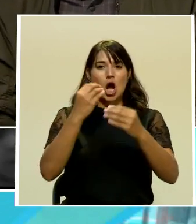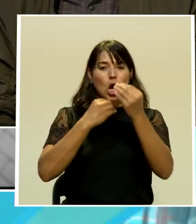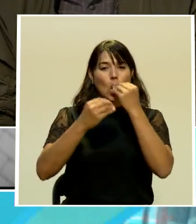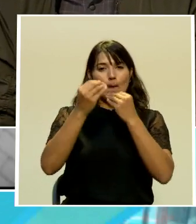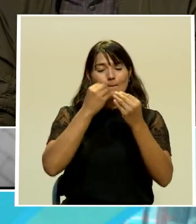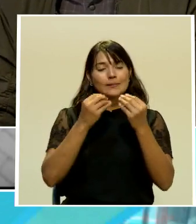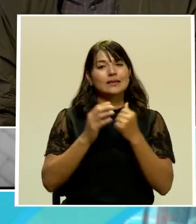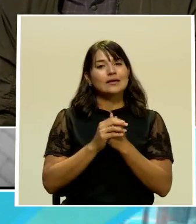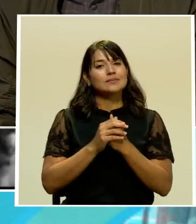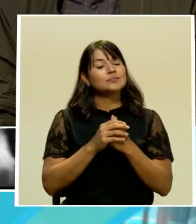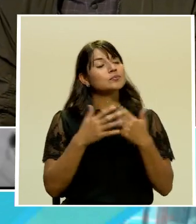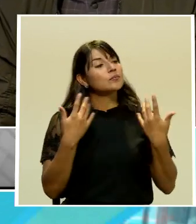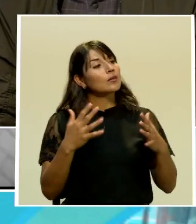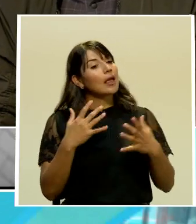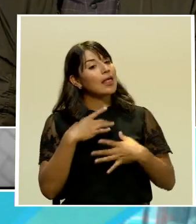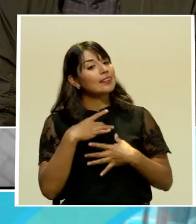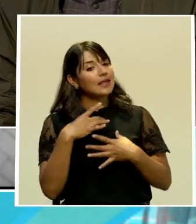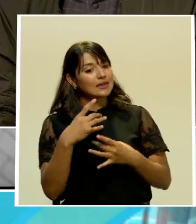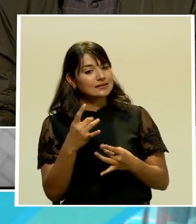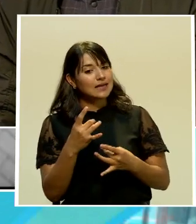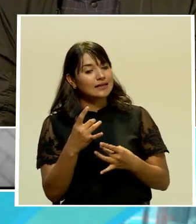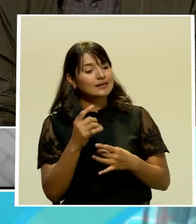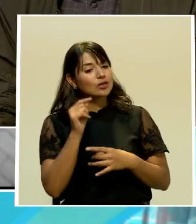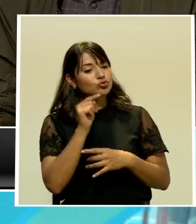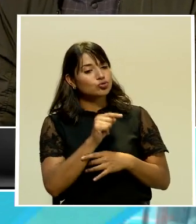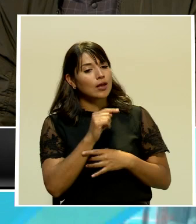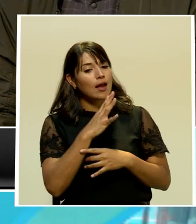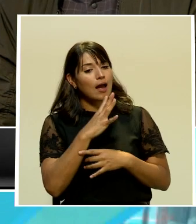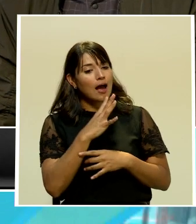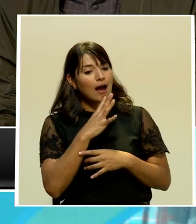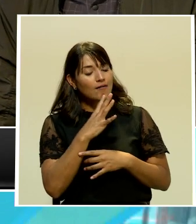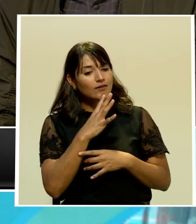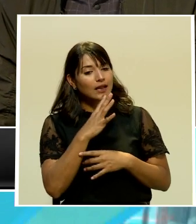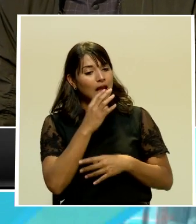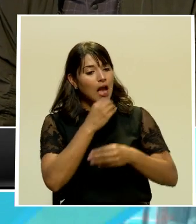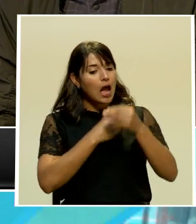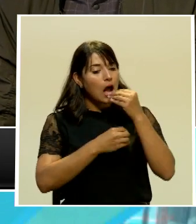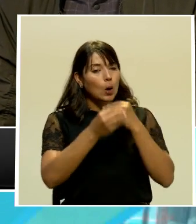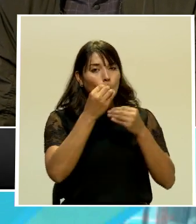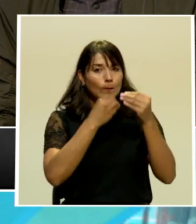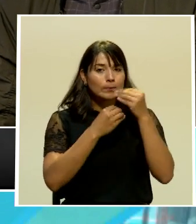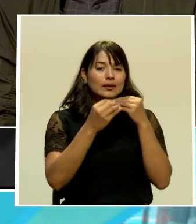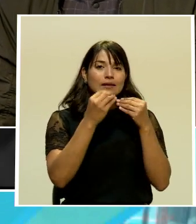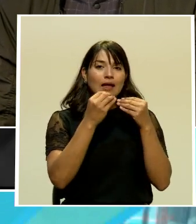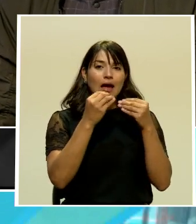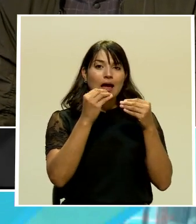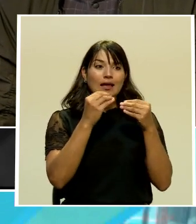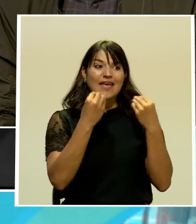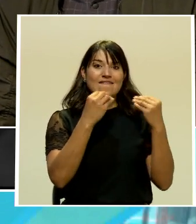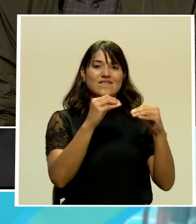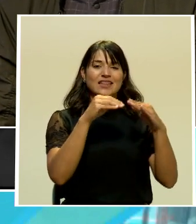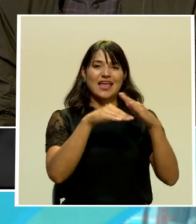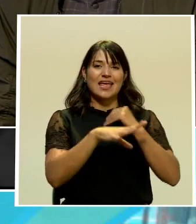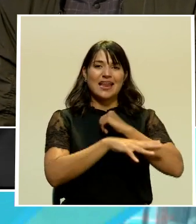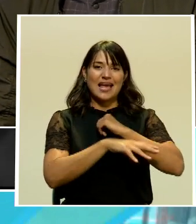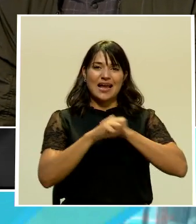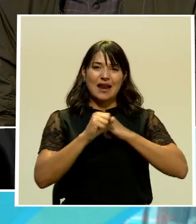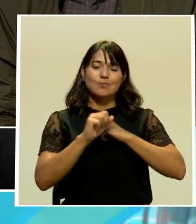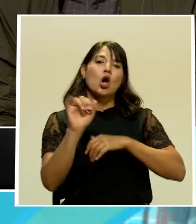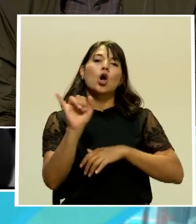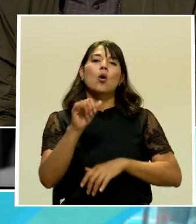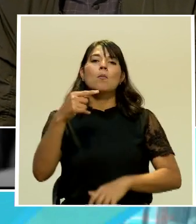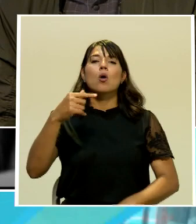Qué interesante que te refieras a las comidas de la Carpio como